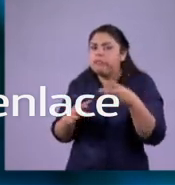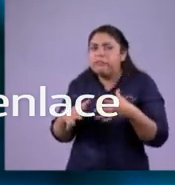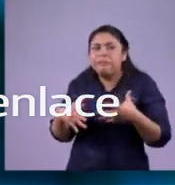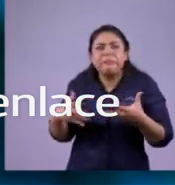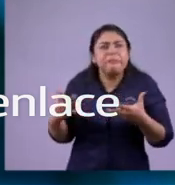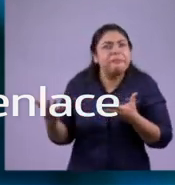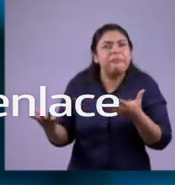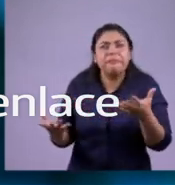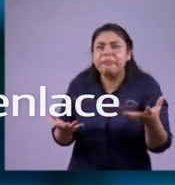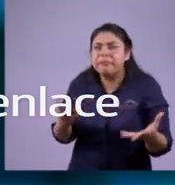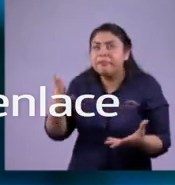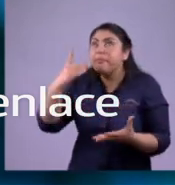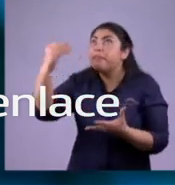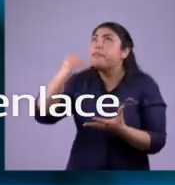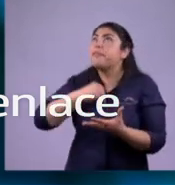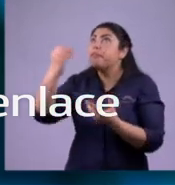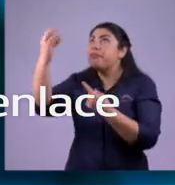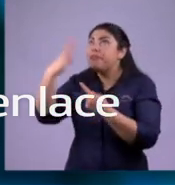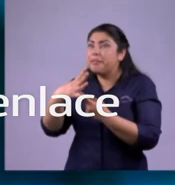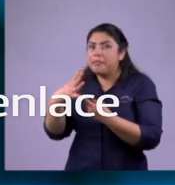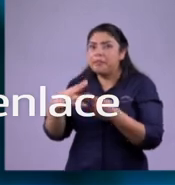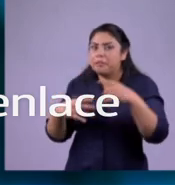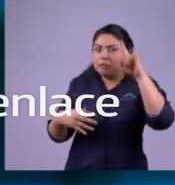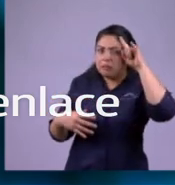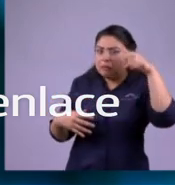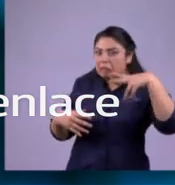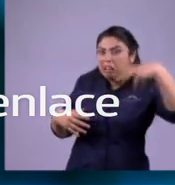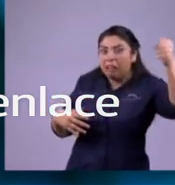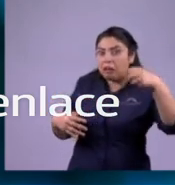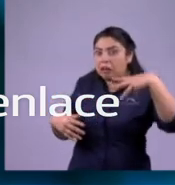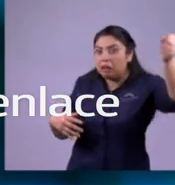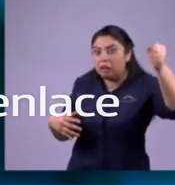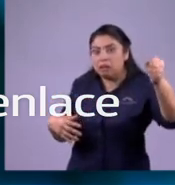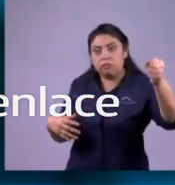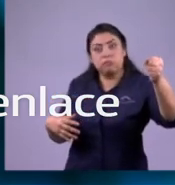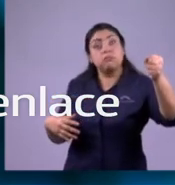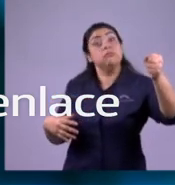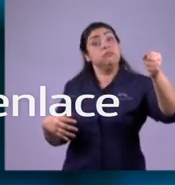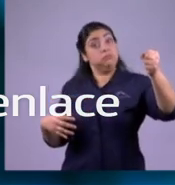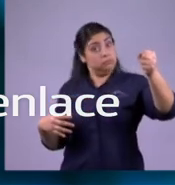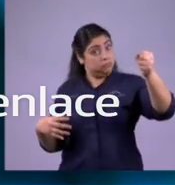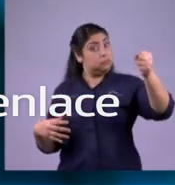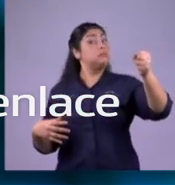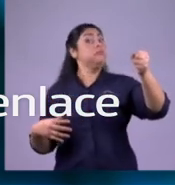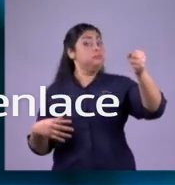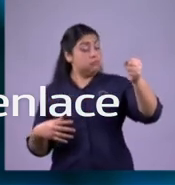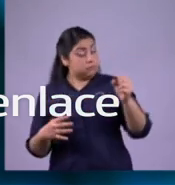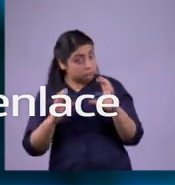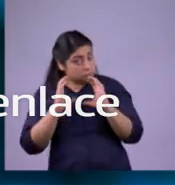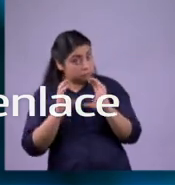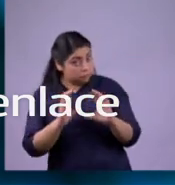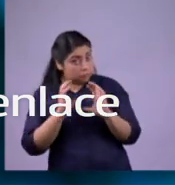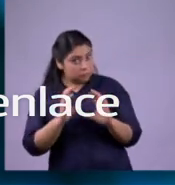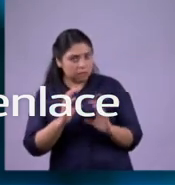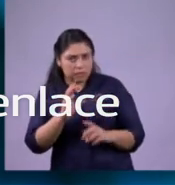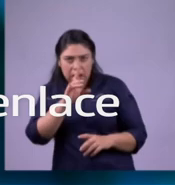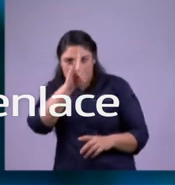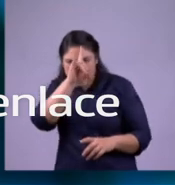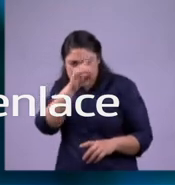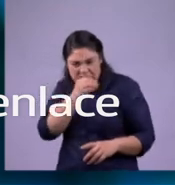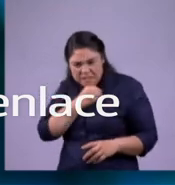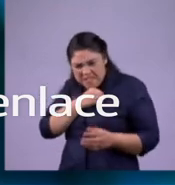parte de dios para tu vida el enemigo roba la palabra por medio de darnos otro entendimiento el no desea evitar